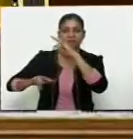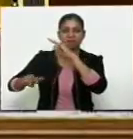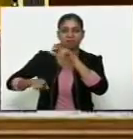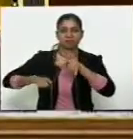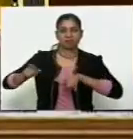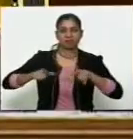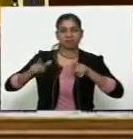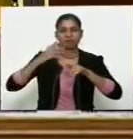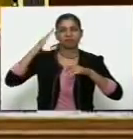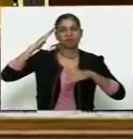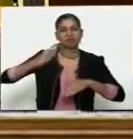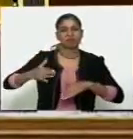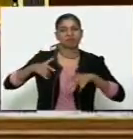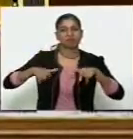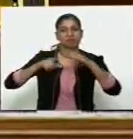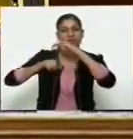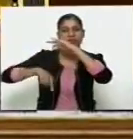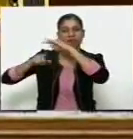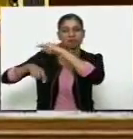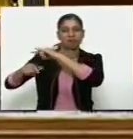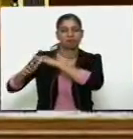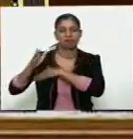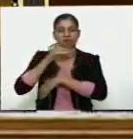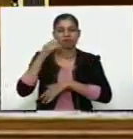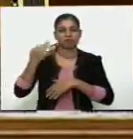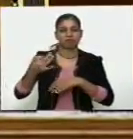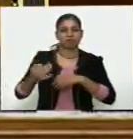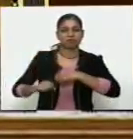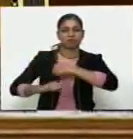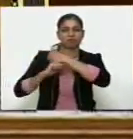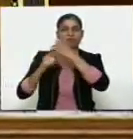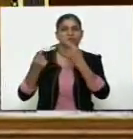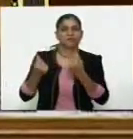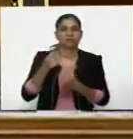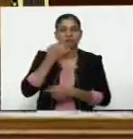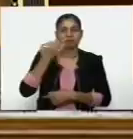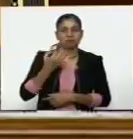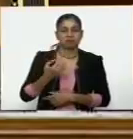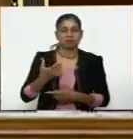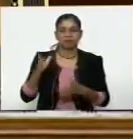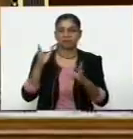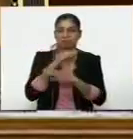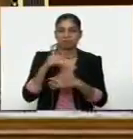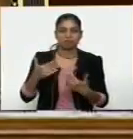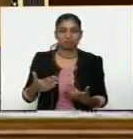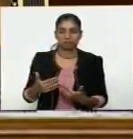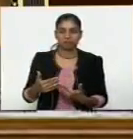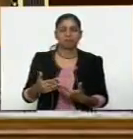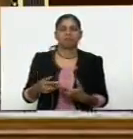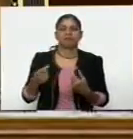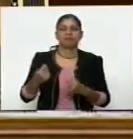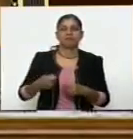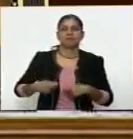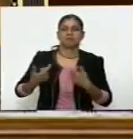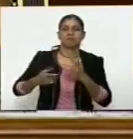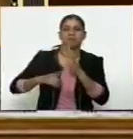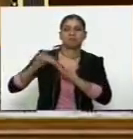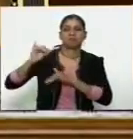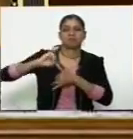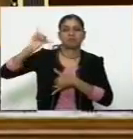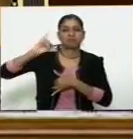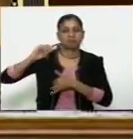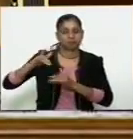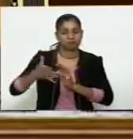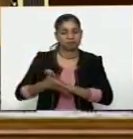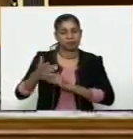Unidos, porque no tiene soporte financiero real, es especulativo. Los miles de millones de dólares